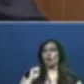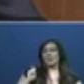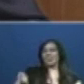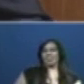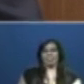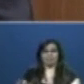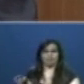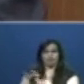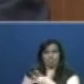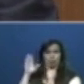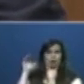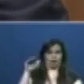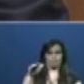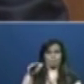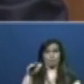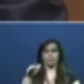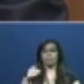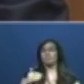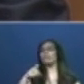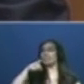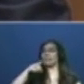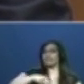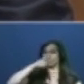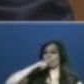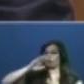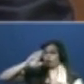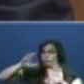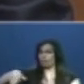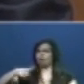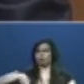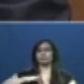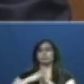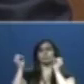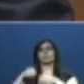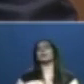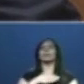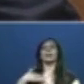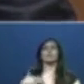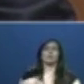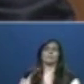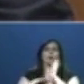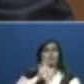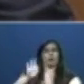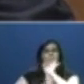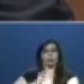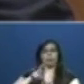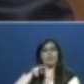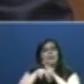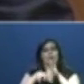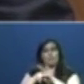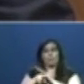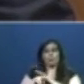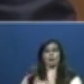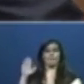forestal la aprobación a finales de este año del programa de movilización de recursos forestales supondrá mejorar su